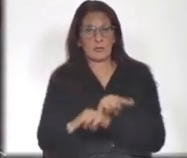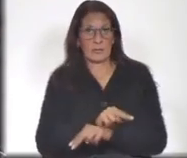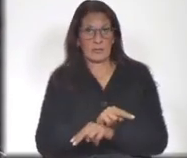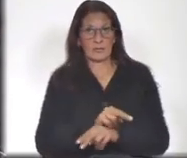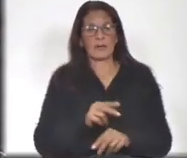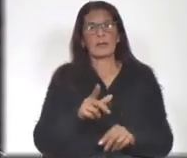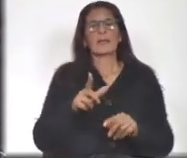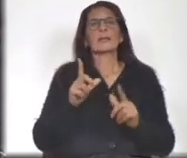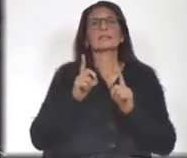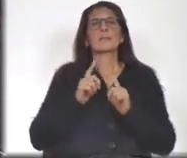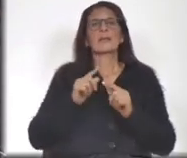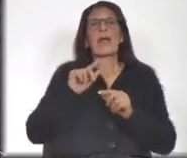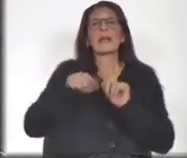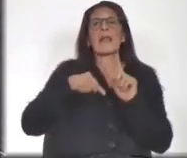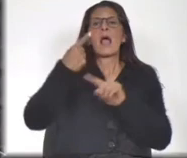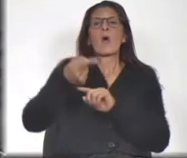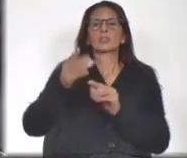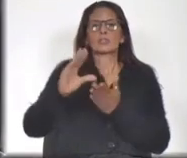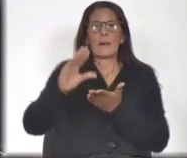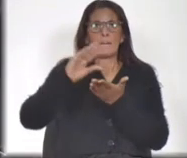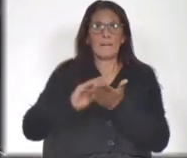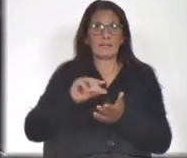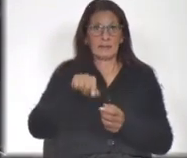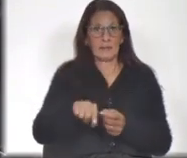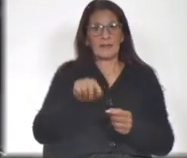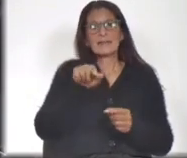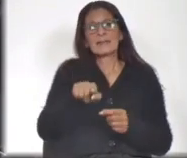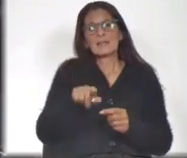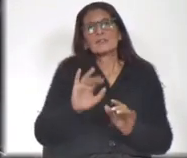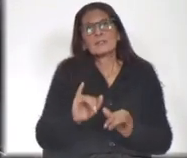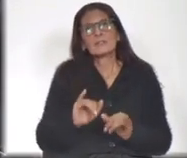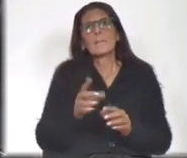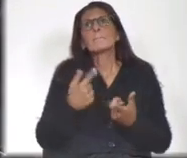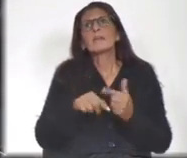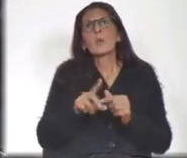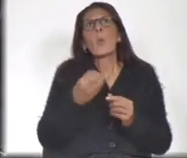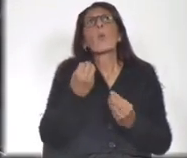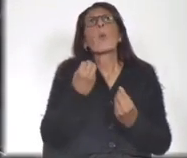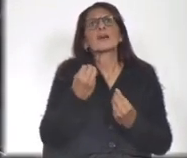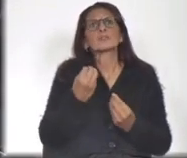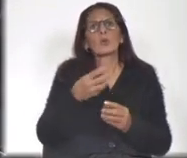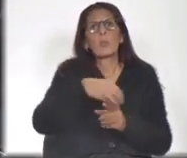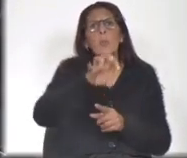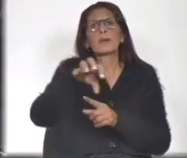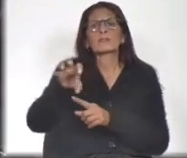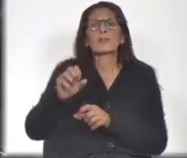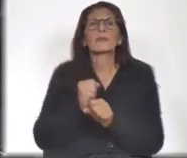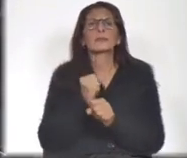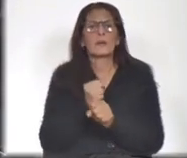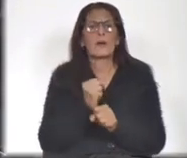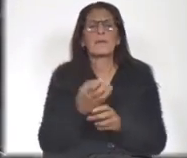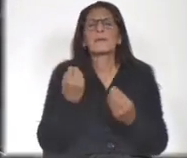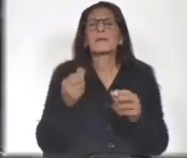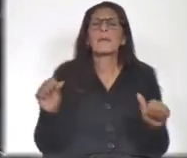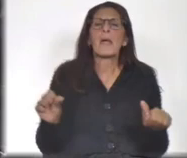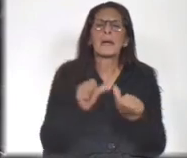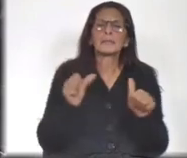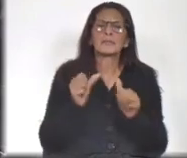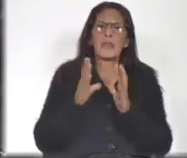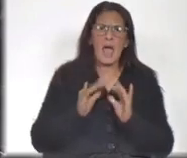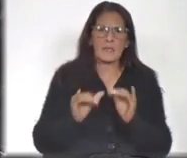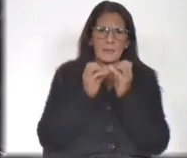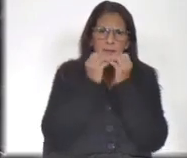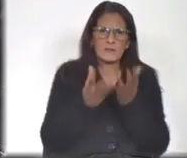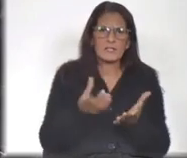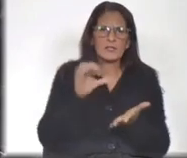es de esperar una contrapartida. Eso no se da por un hecho. Pero ¿cuántos puestos de trabajo generó? ¿Qué actividad económica benefició